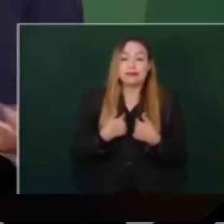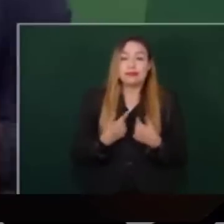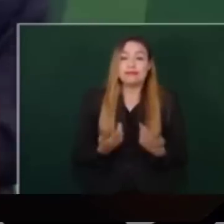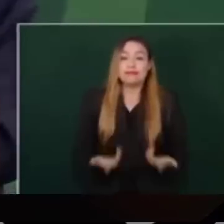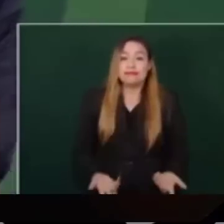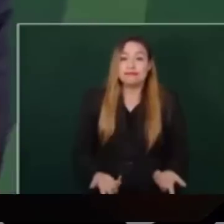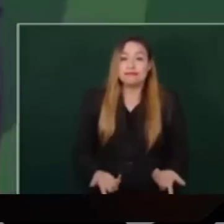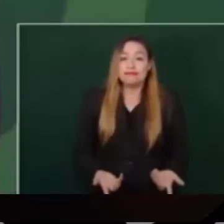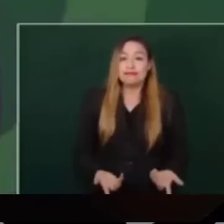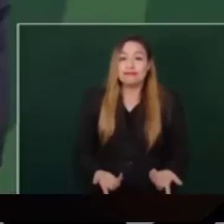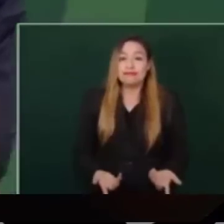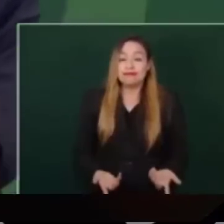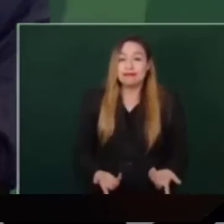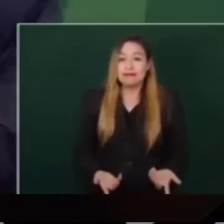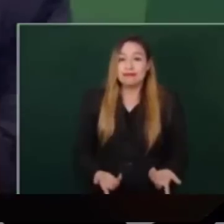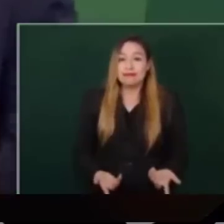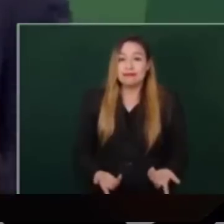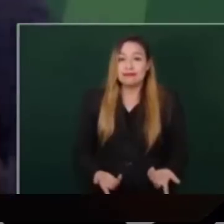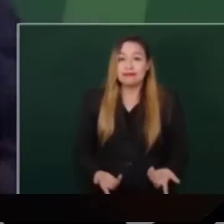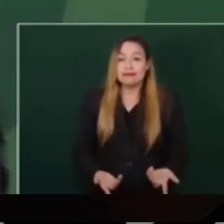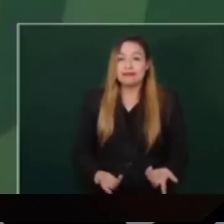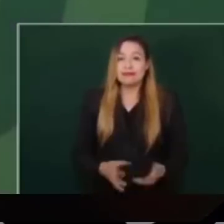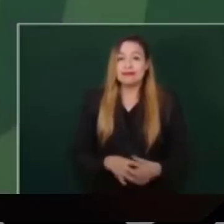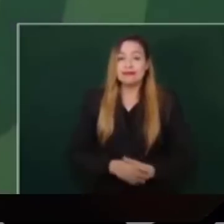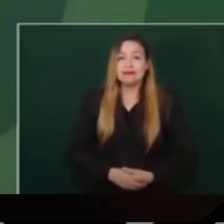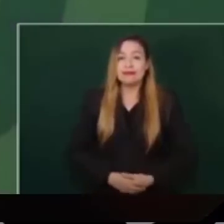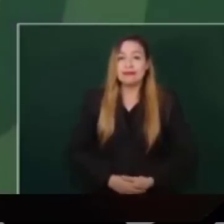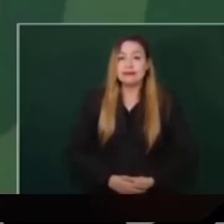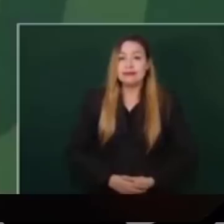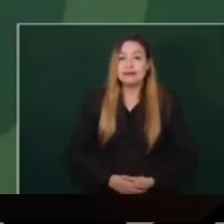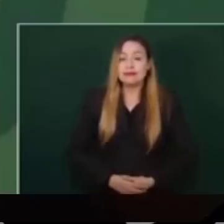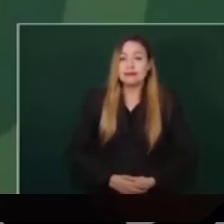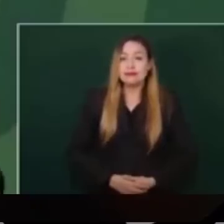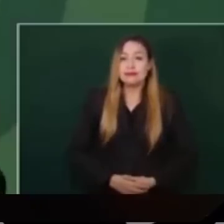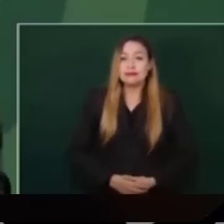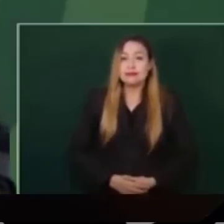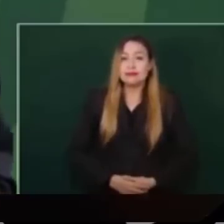y lo más